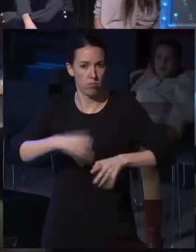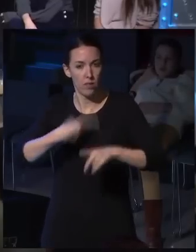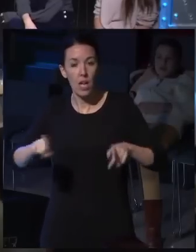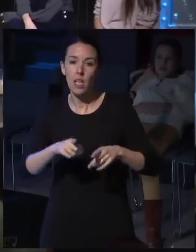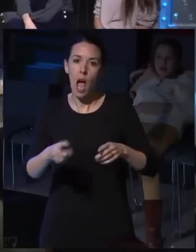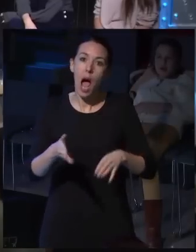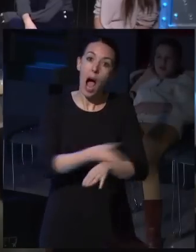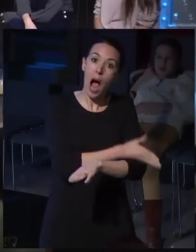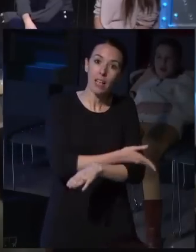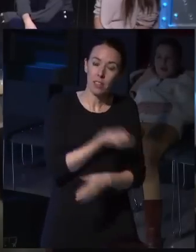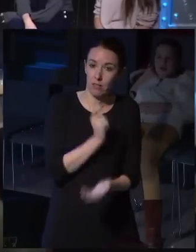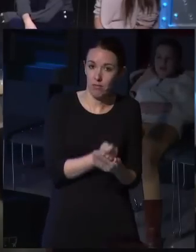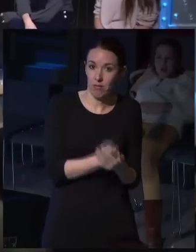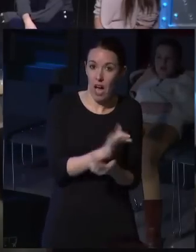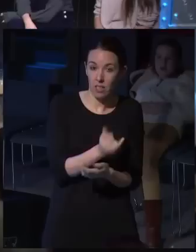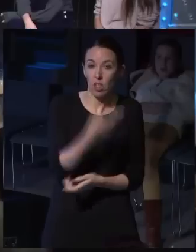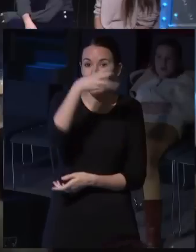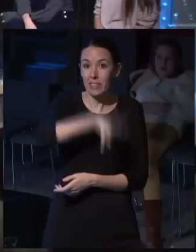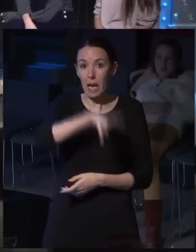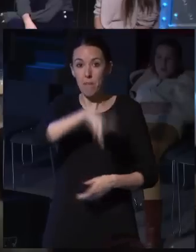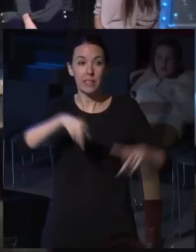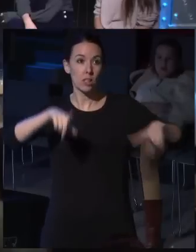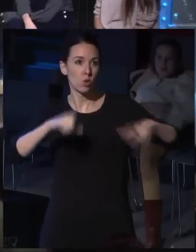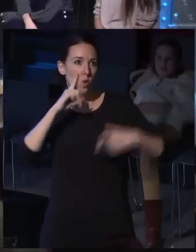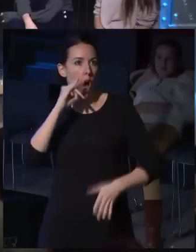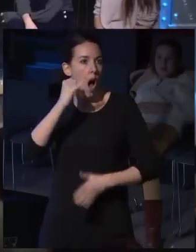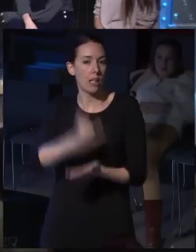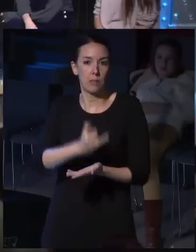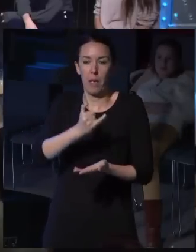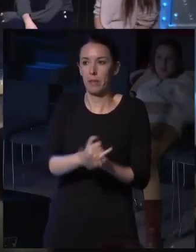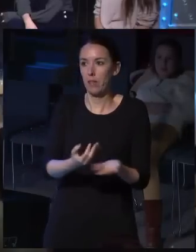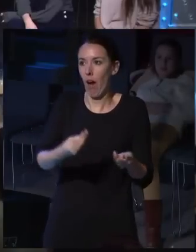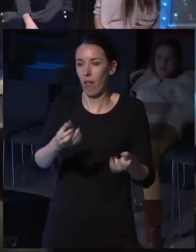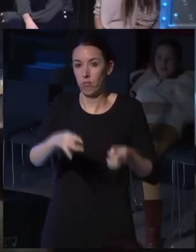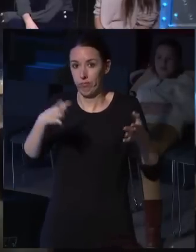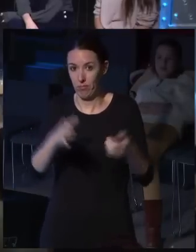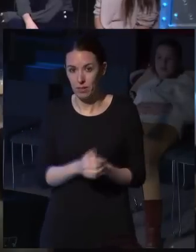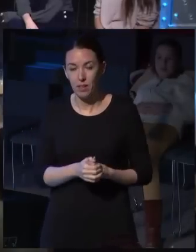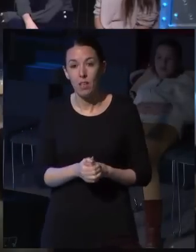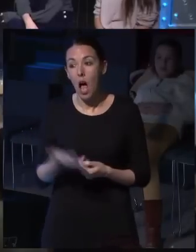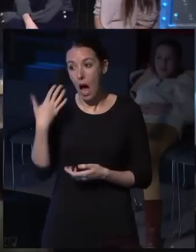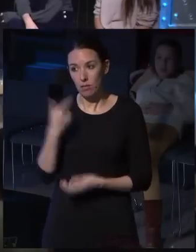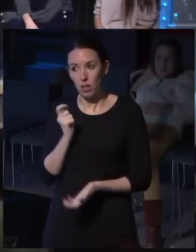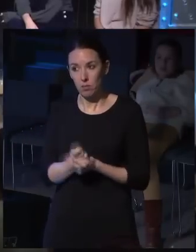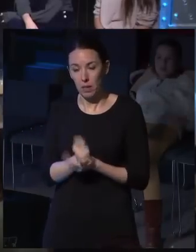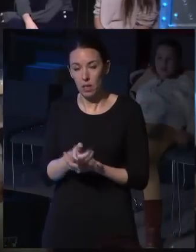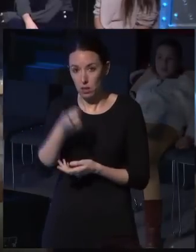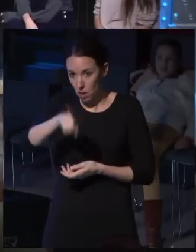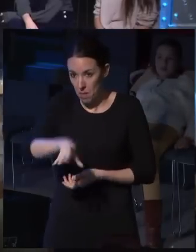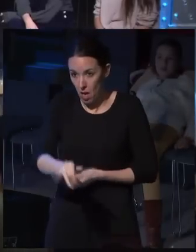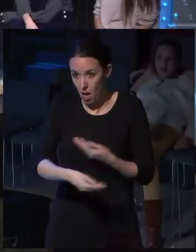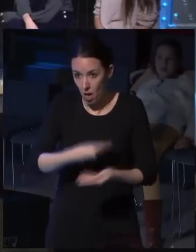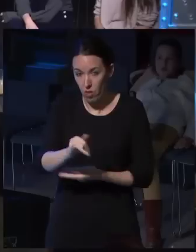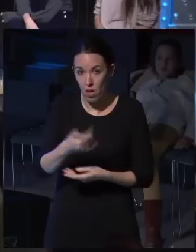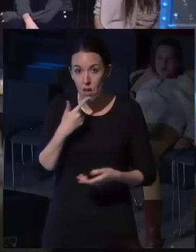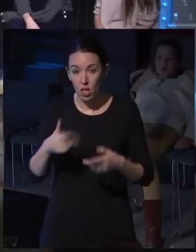pasta, entonces te tirabas 3 meses en el estudio a experimentar. Lo gracioso es que antes que había pasta, eso también lo hacían. O sea,